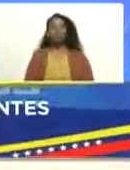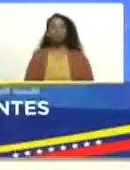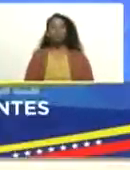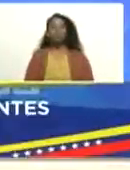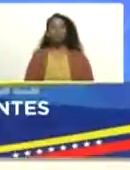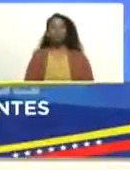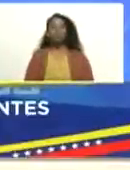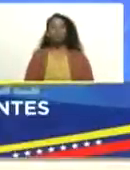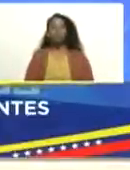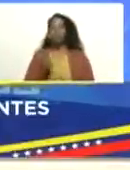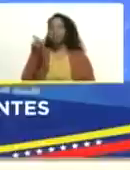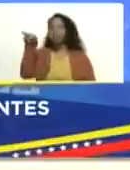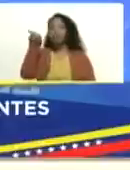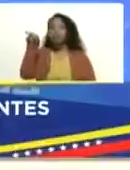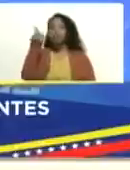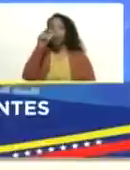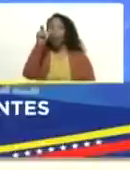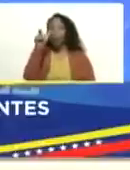quien